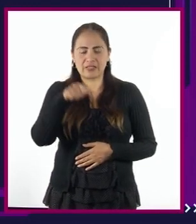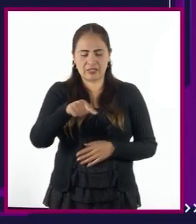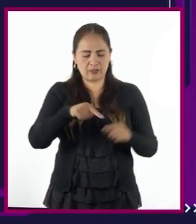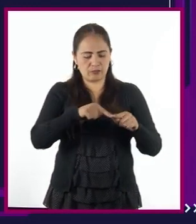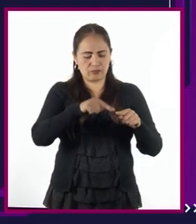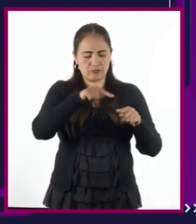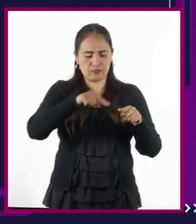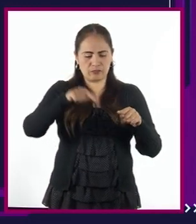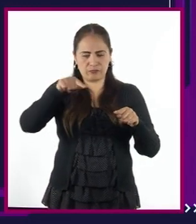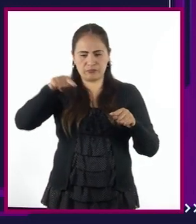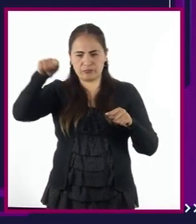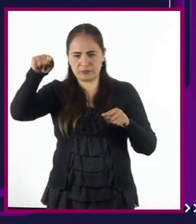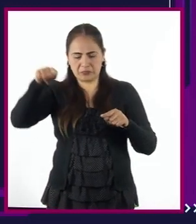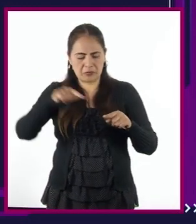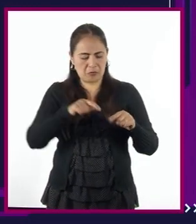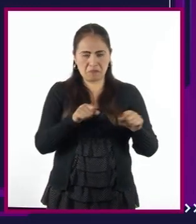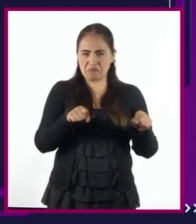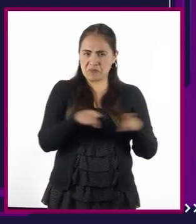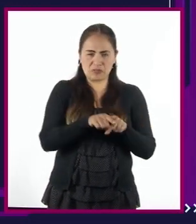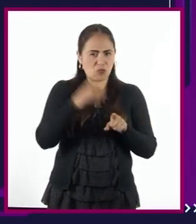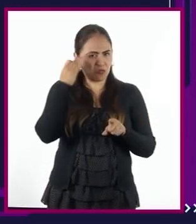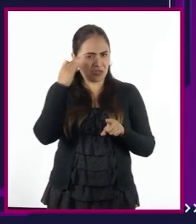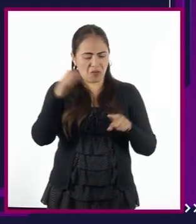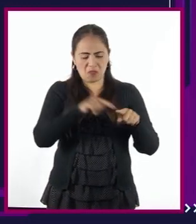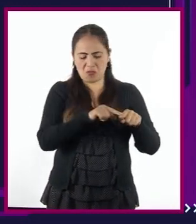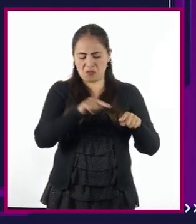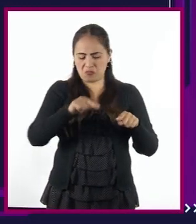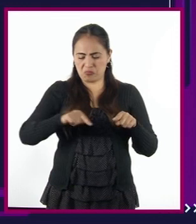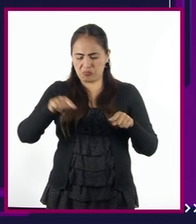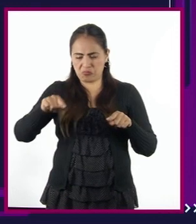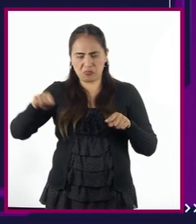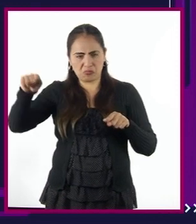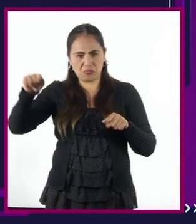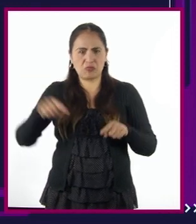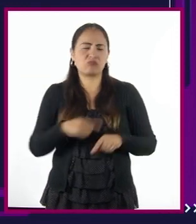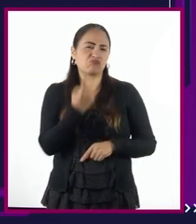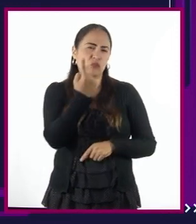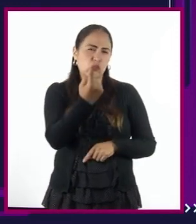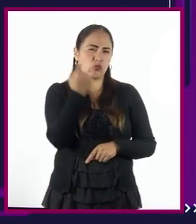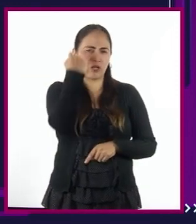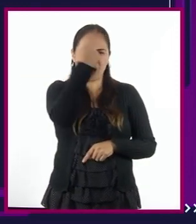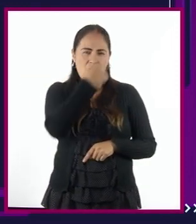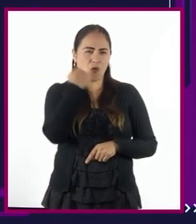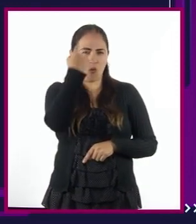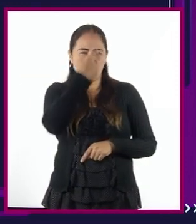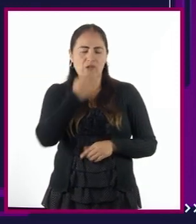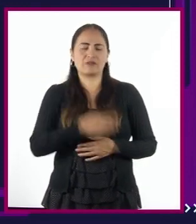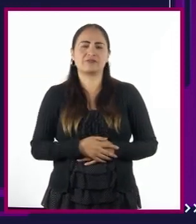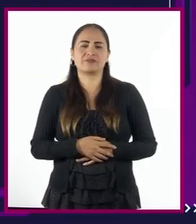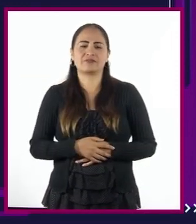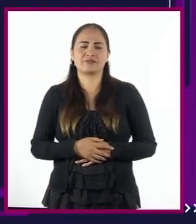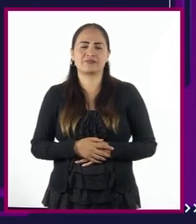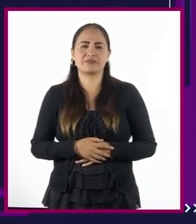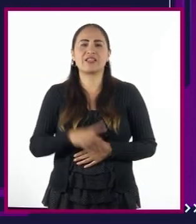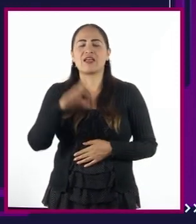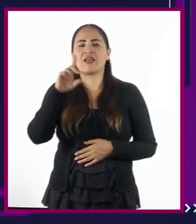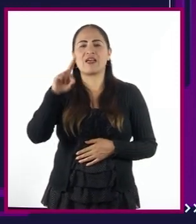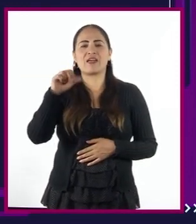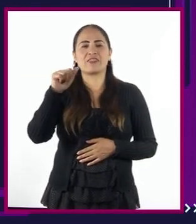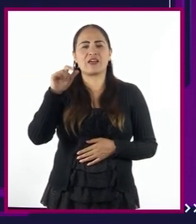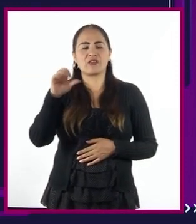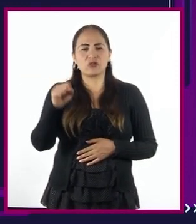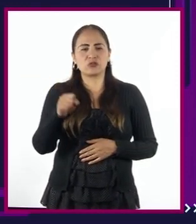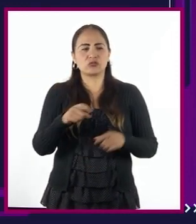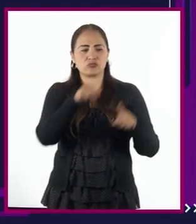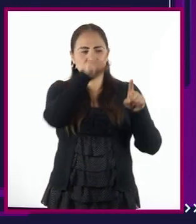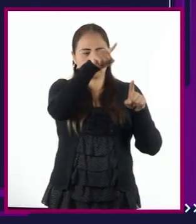eje siguen el mismo intervalo de tiempo, en este caso 1 hora. ¿Qué datos se presentan en el